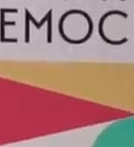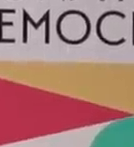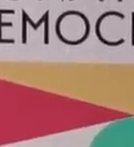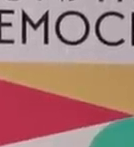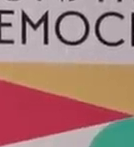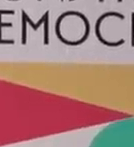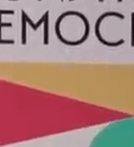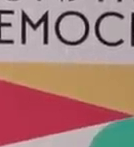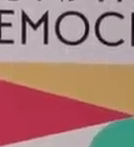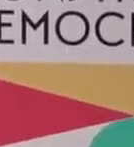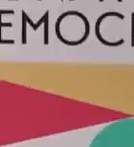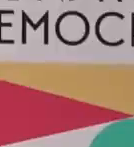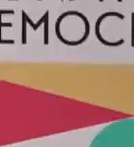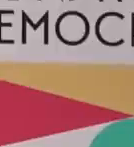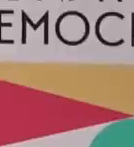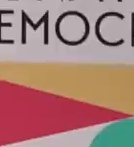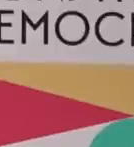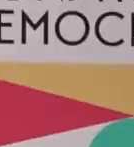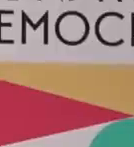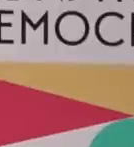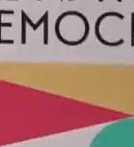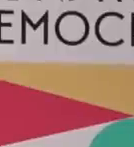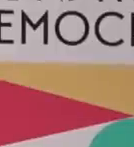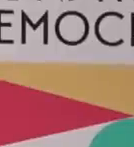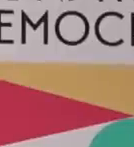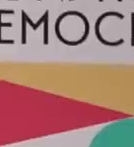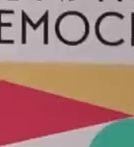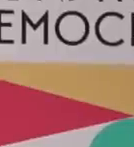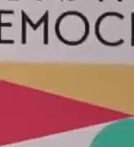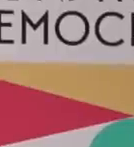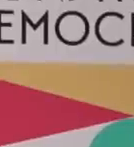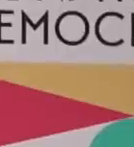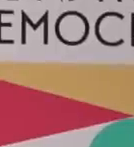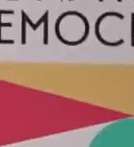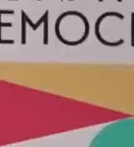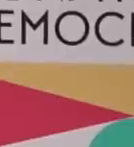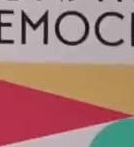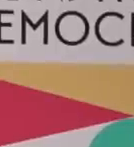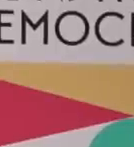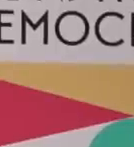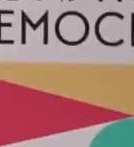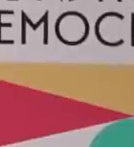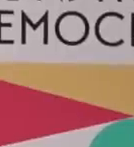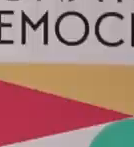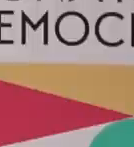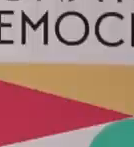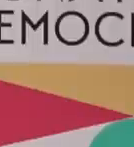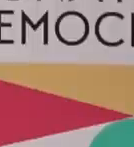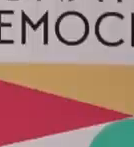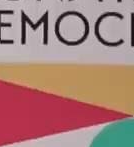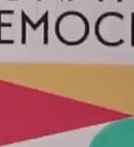gobierno, desde los parlamentos, desde los municipios y desde las calles para poder tomar